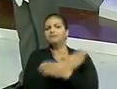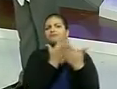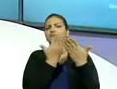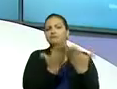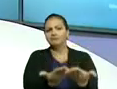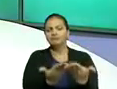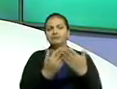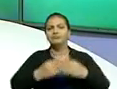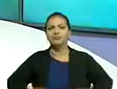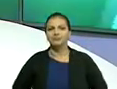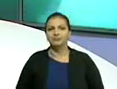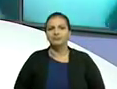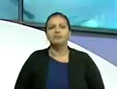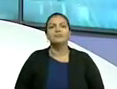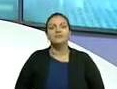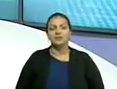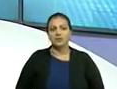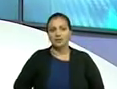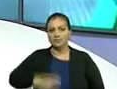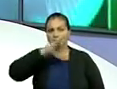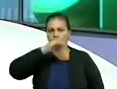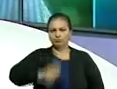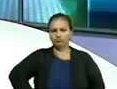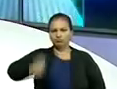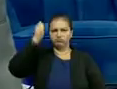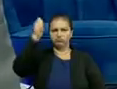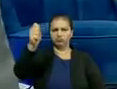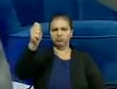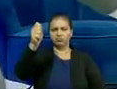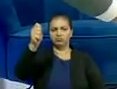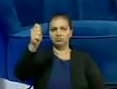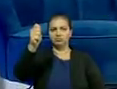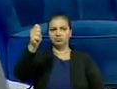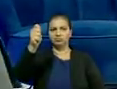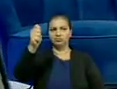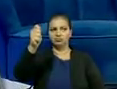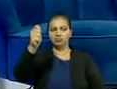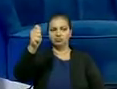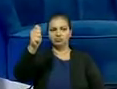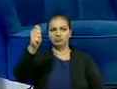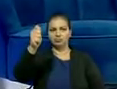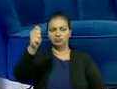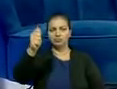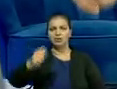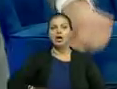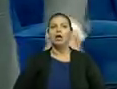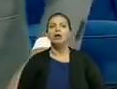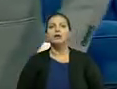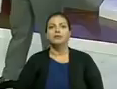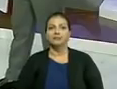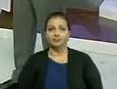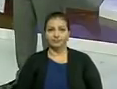fue roja, nada de que... Oiga, lo cogió. Caracarelli lo cogió. Claro, casi le hunde la manzana, pobre muchacho.